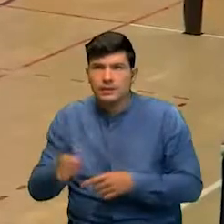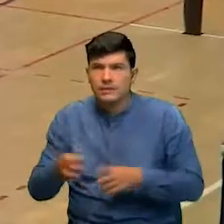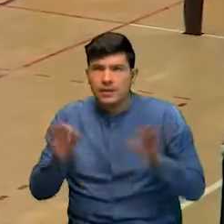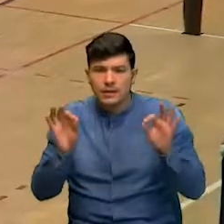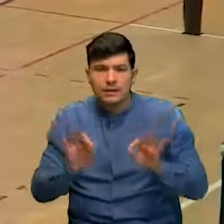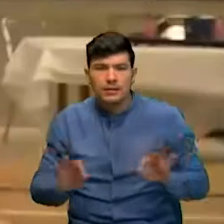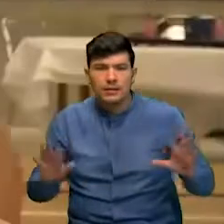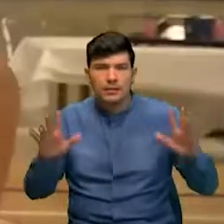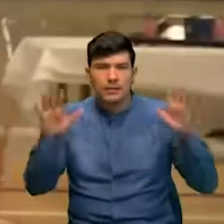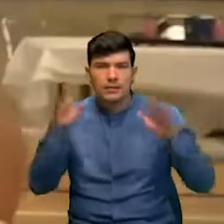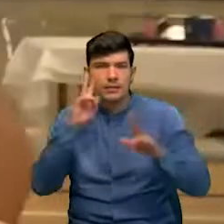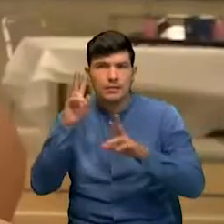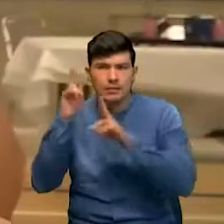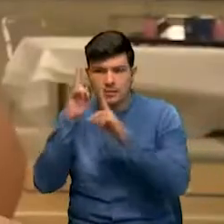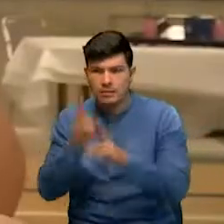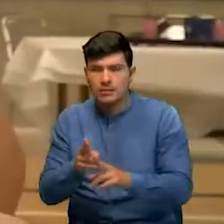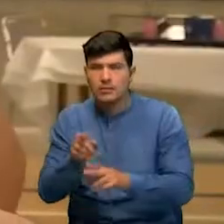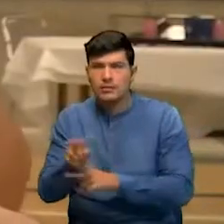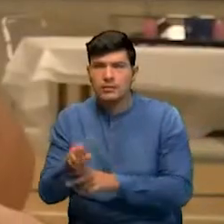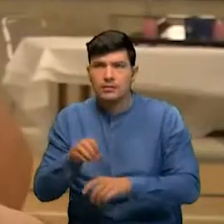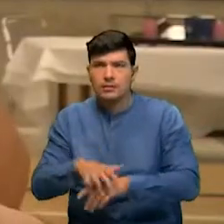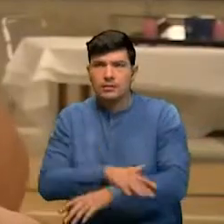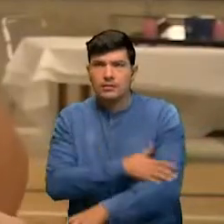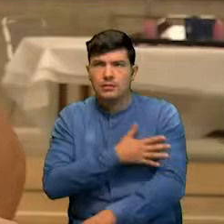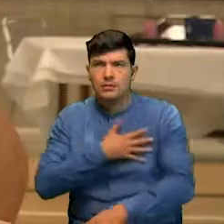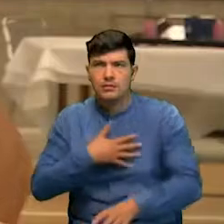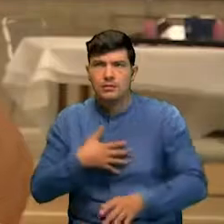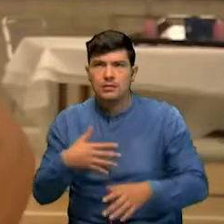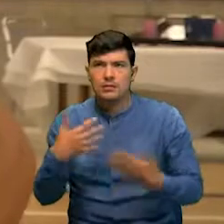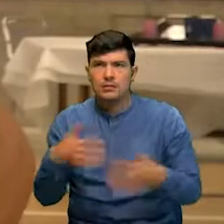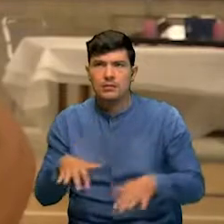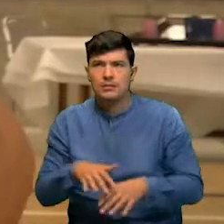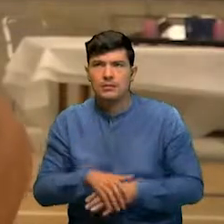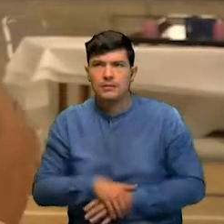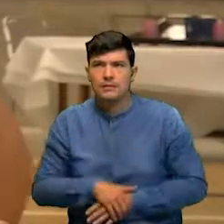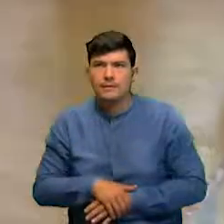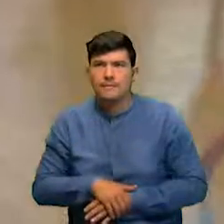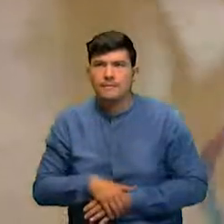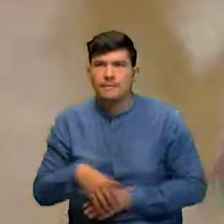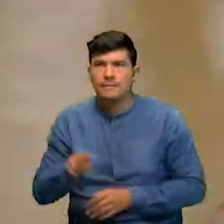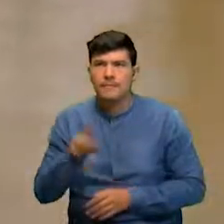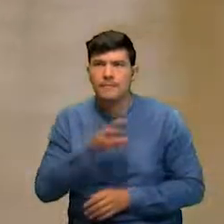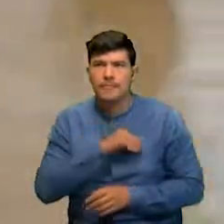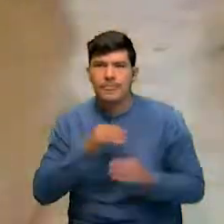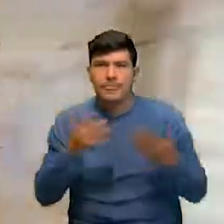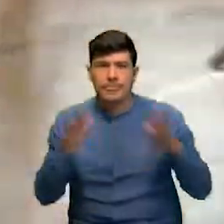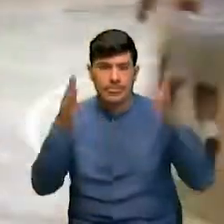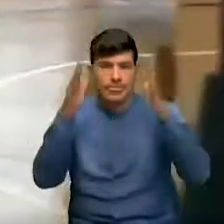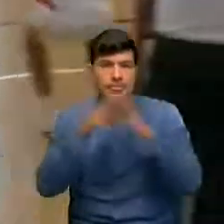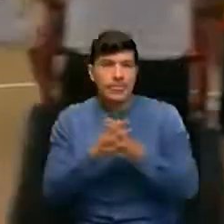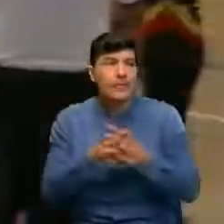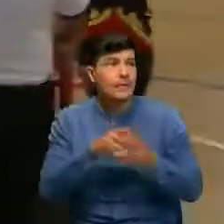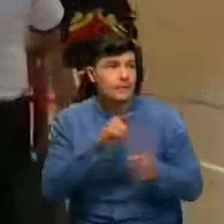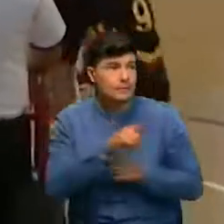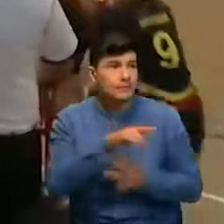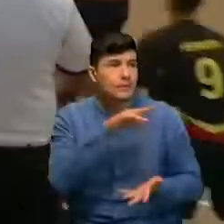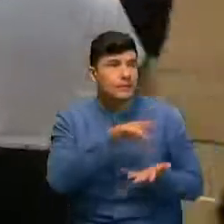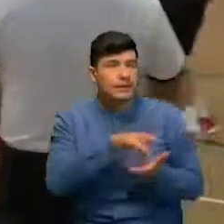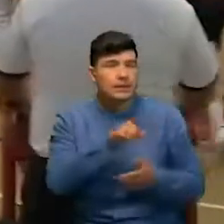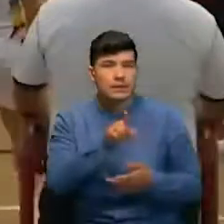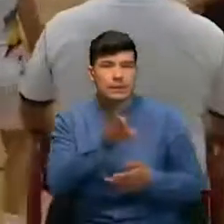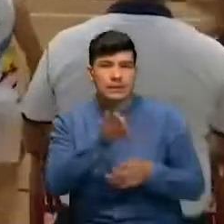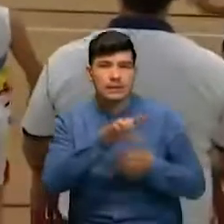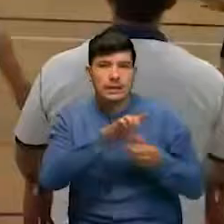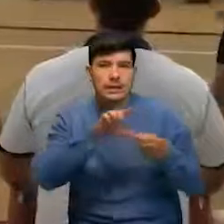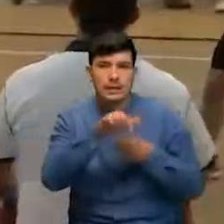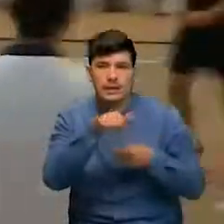es erizarte la piel, como dice una señora por ahí, entonces felicitarlos. El evento contó con la participación de 13 ligas del